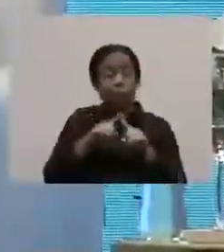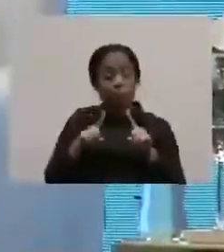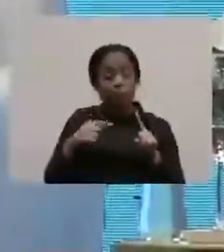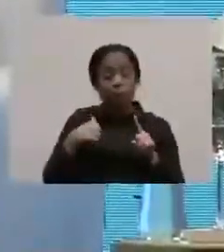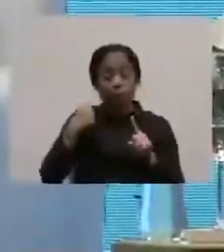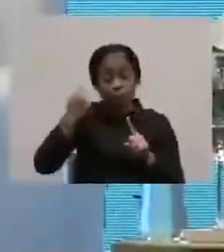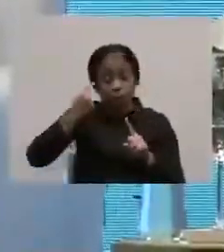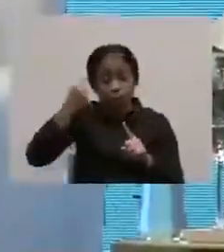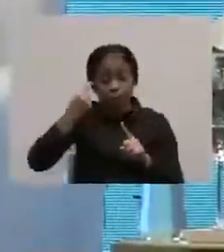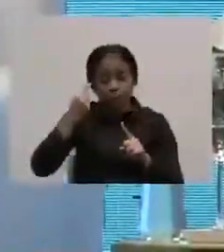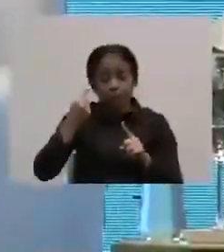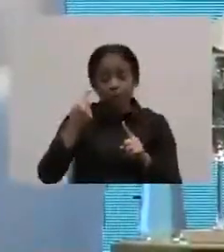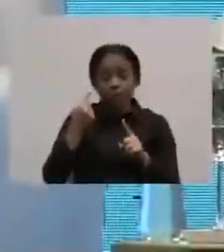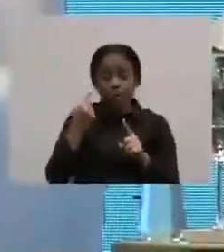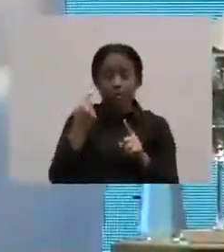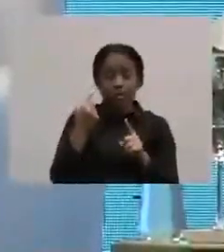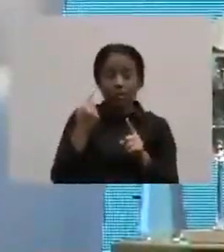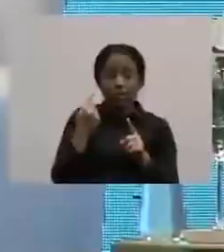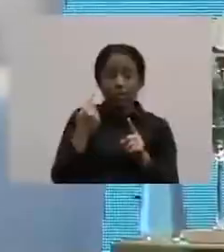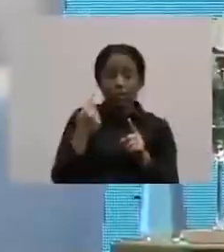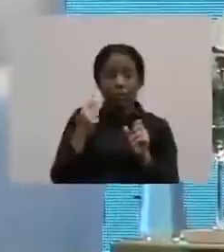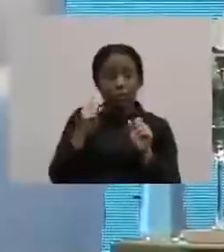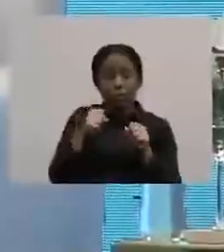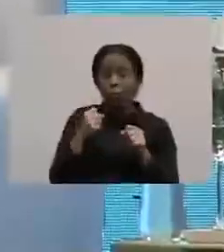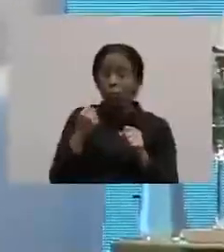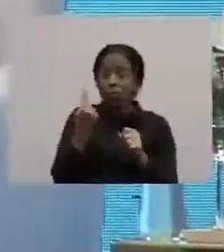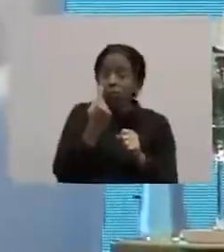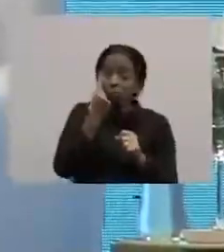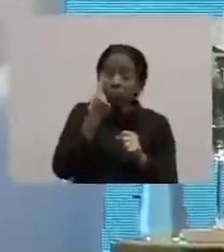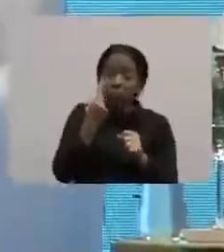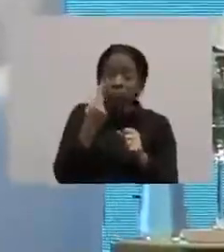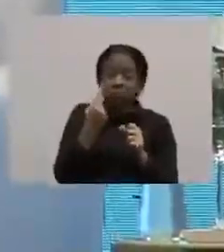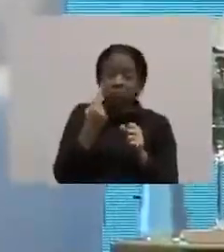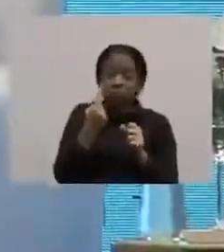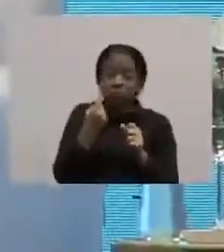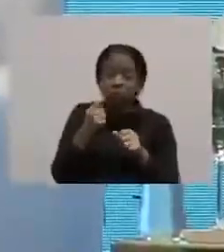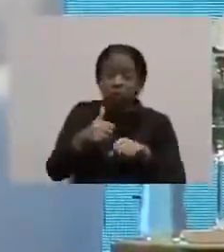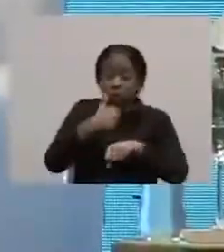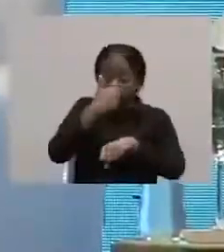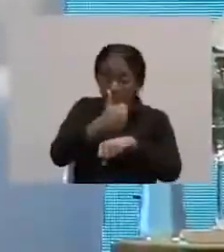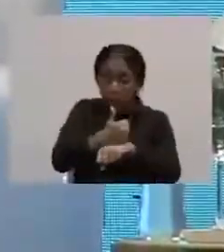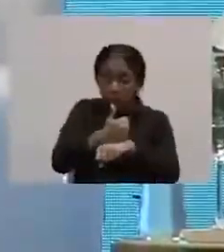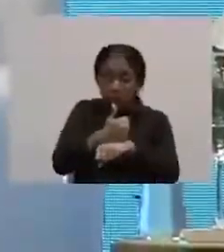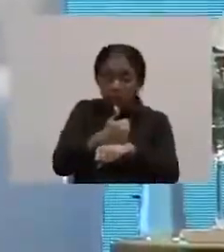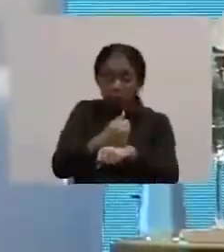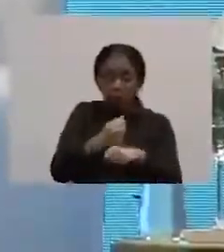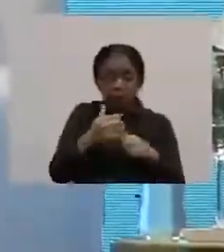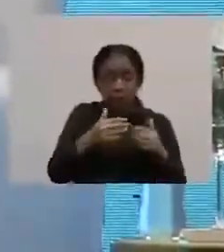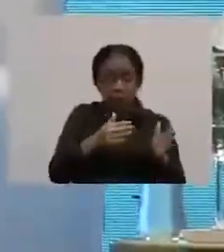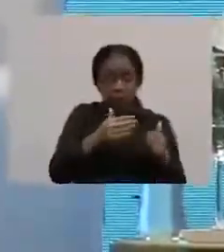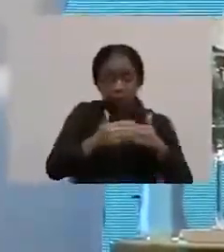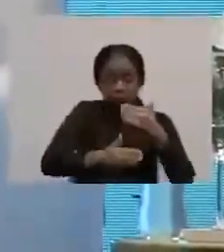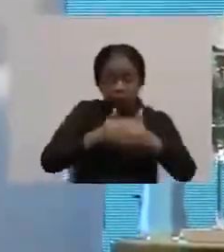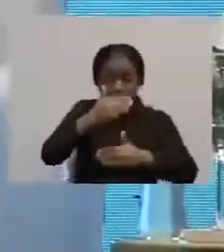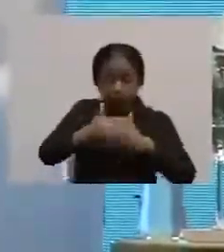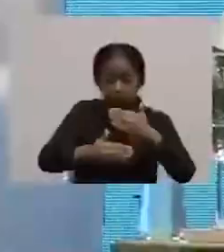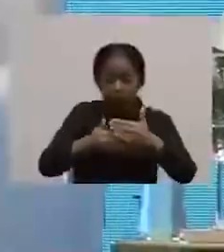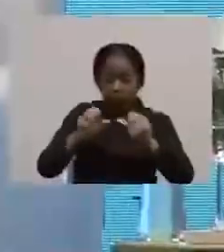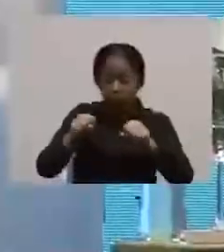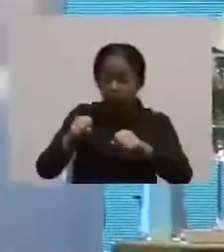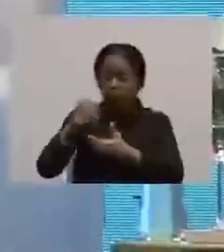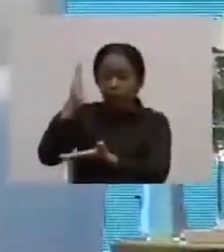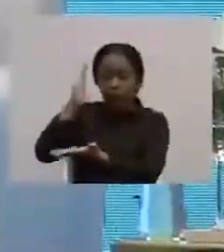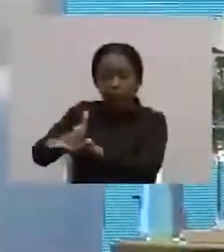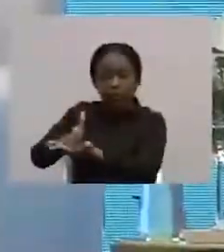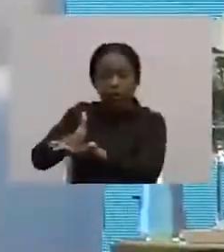juicio, un solo procedimiento que para mí es el válido para contrarrestar esa realidad. Es